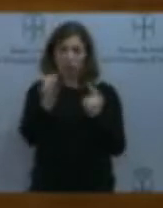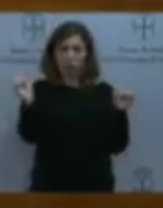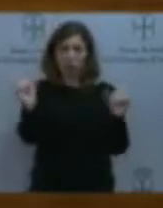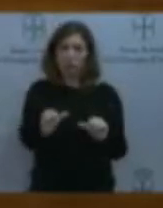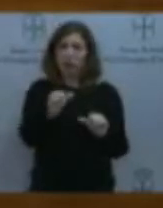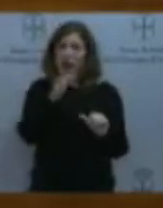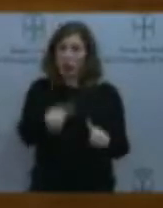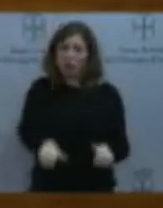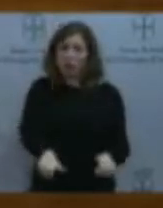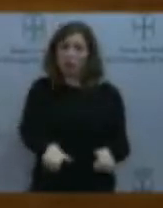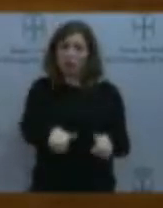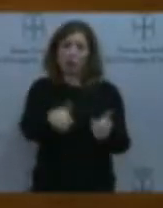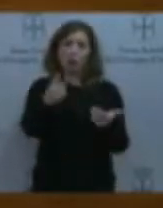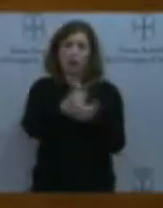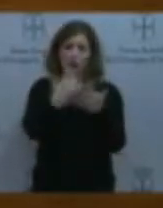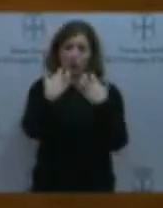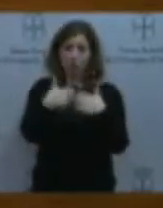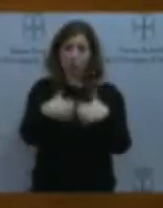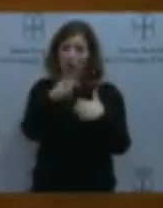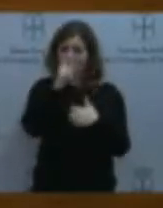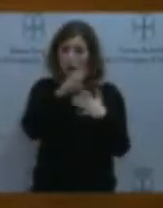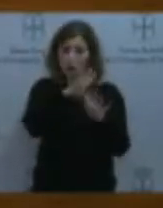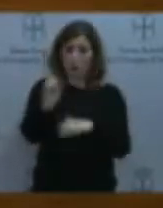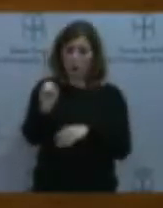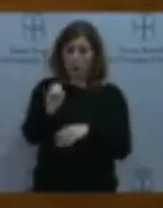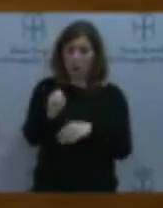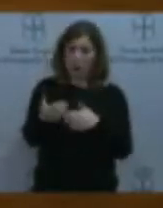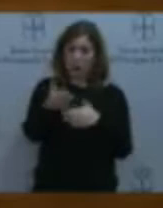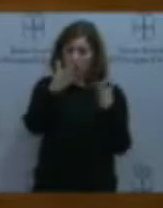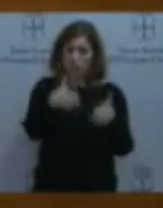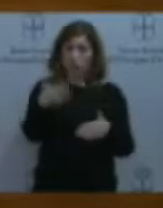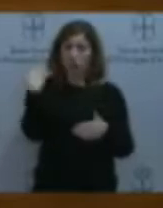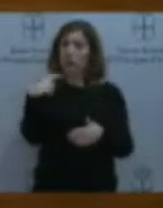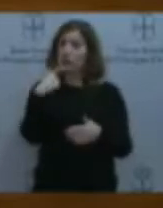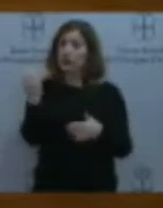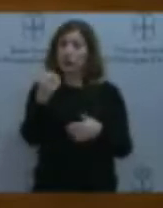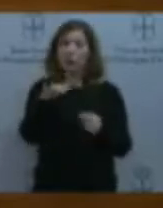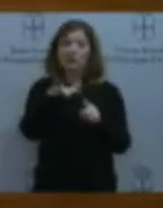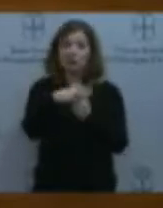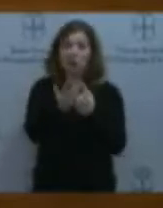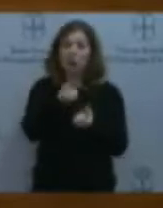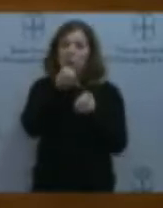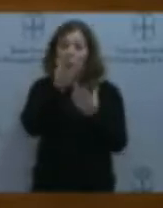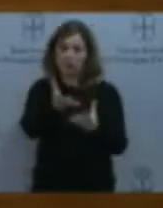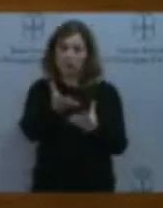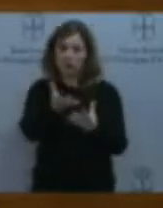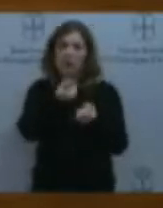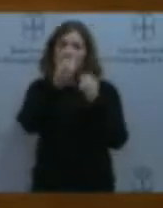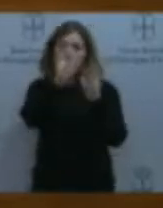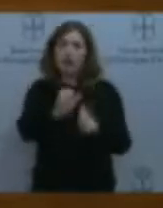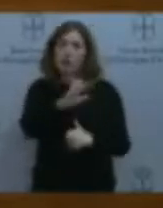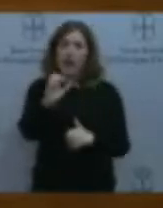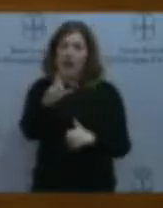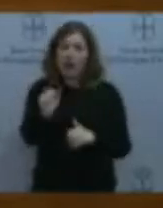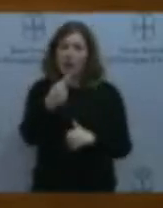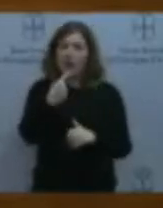reconversión industrial de los años 90. Cuando usted evocaba el panorama que describía el informe ERA y miraba hacia atrás